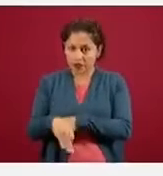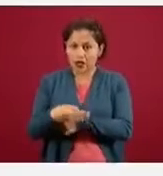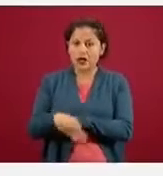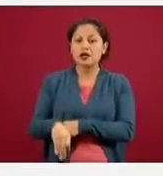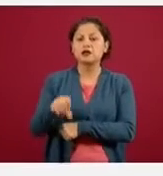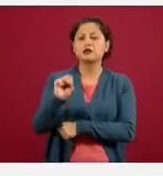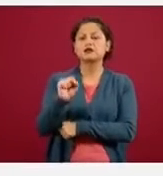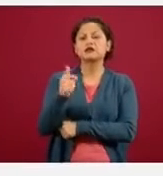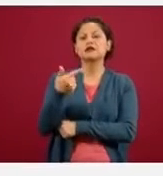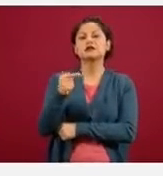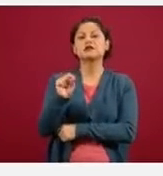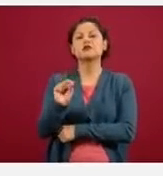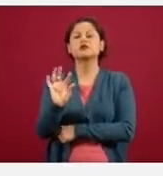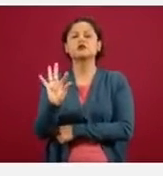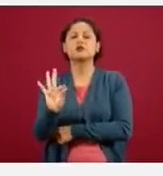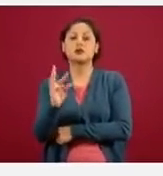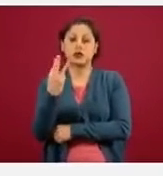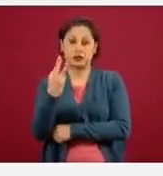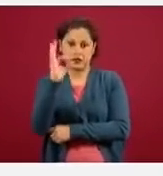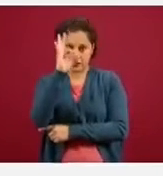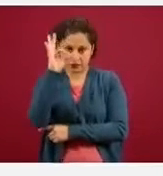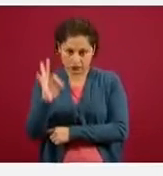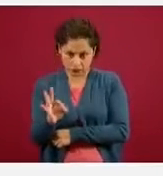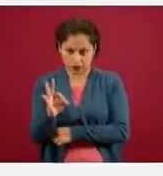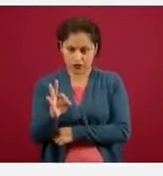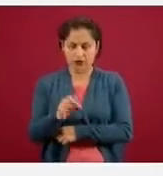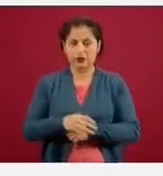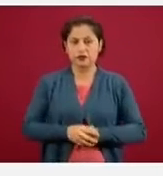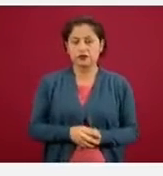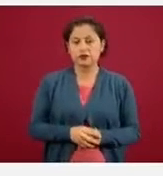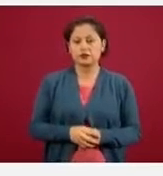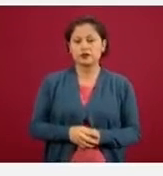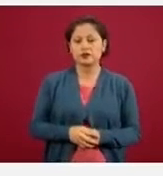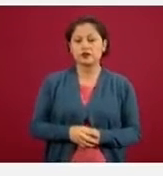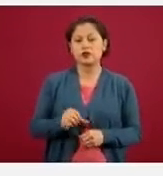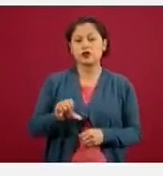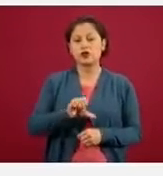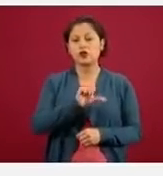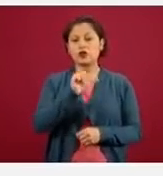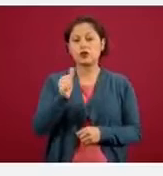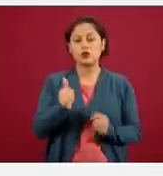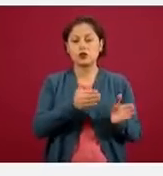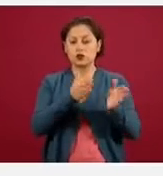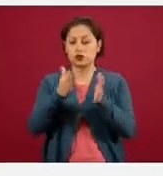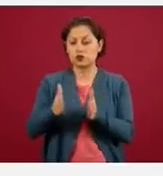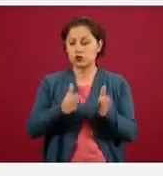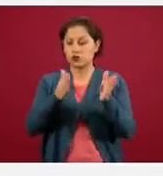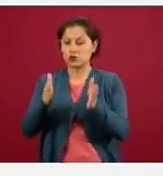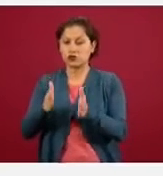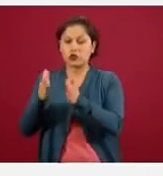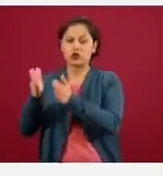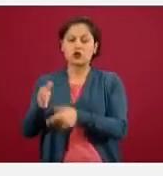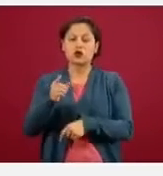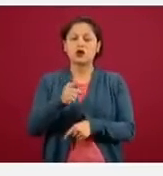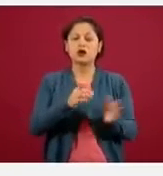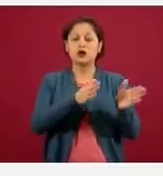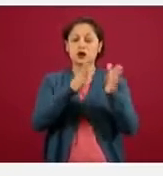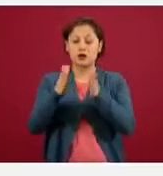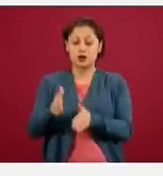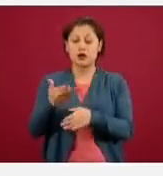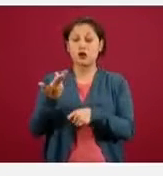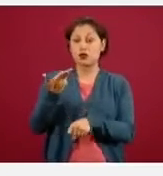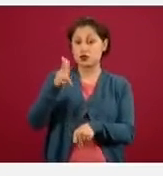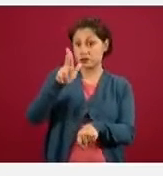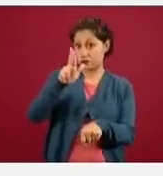67,43%, esto ya es un corte a la evolución. 3 grupos de pacientes que se hospitalizaron, o ese grupo que veíamos